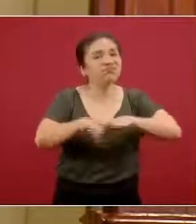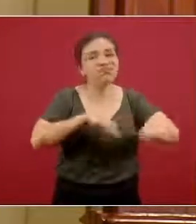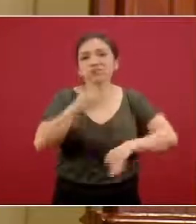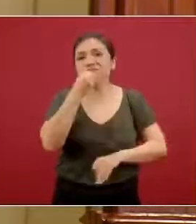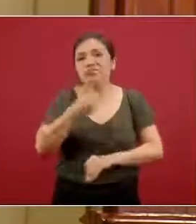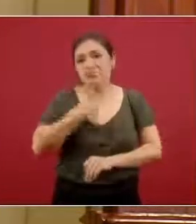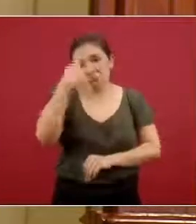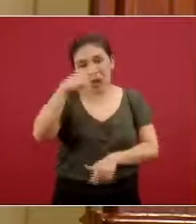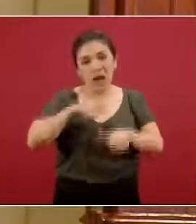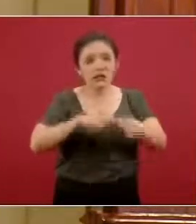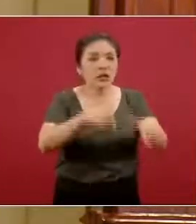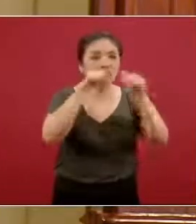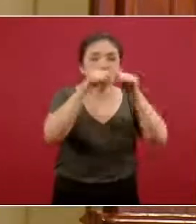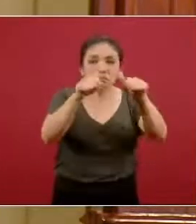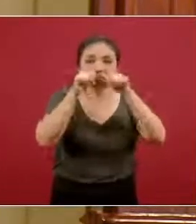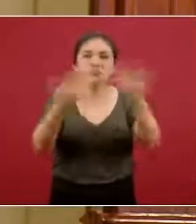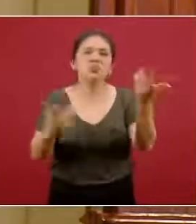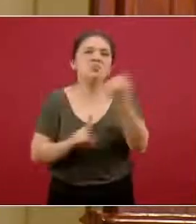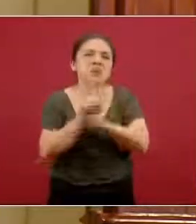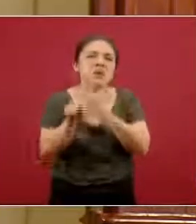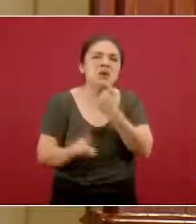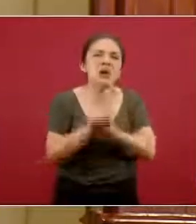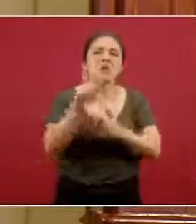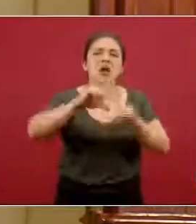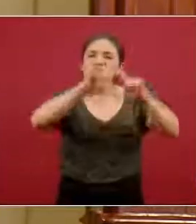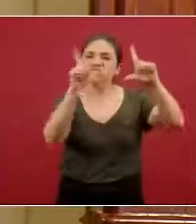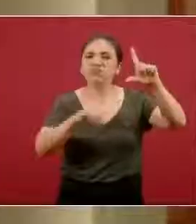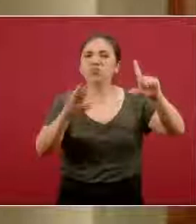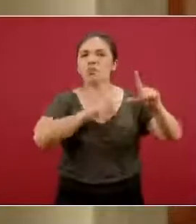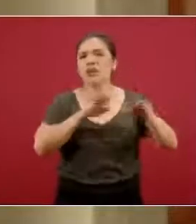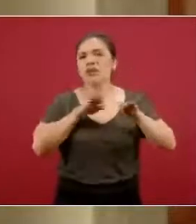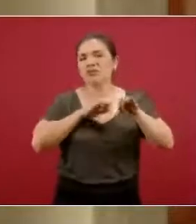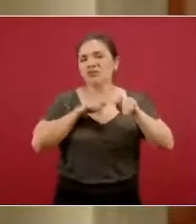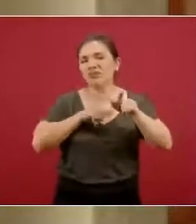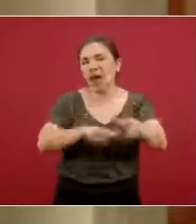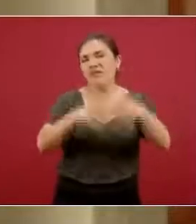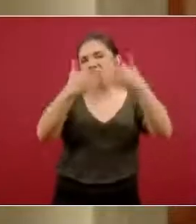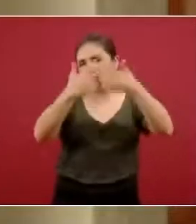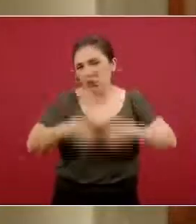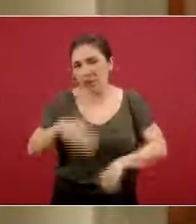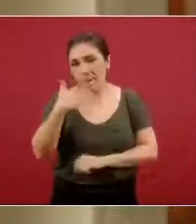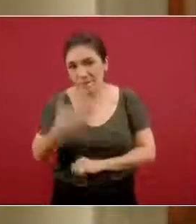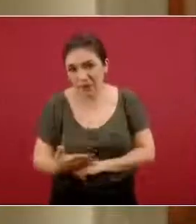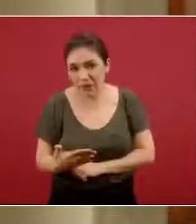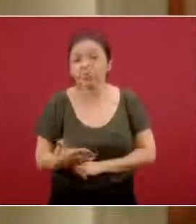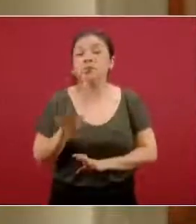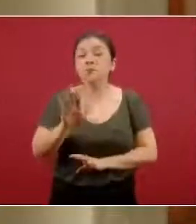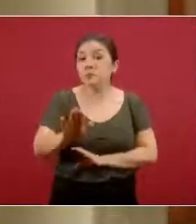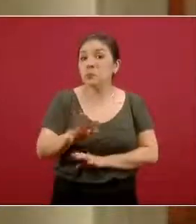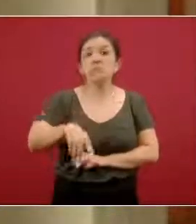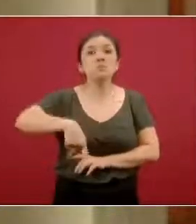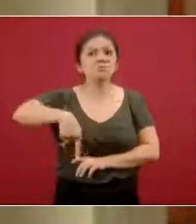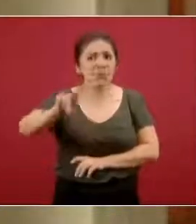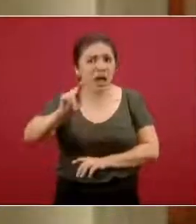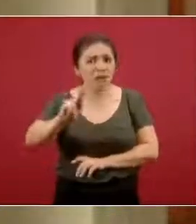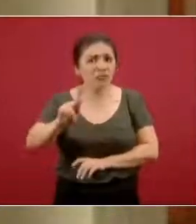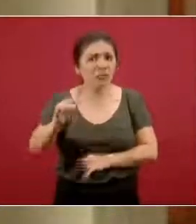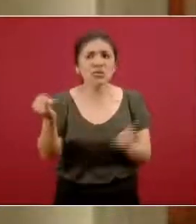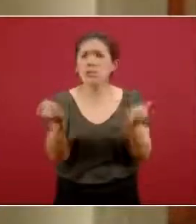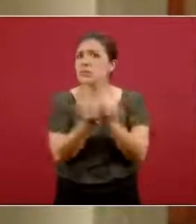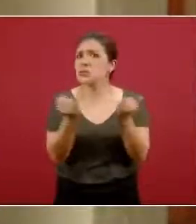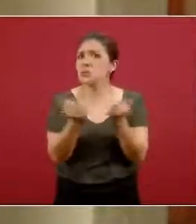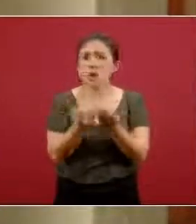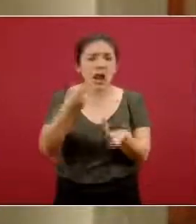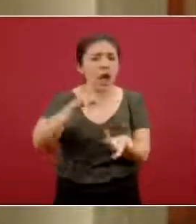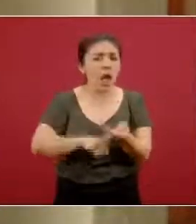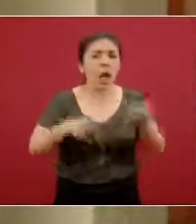poder dar continuidad a el país como tal y su funcionamiento, pero aún así, incluidos